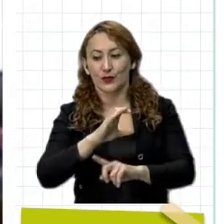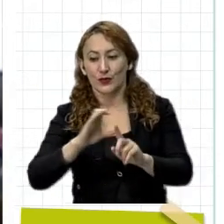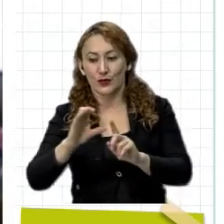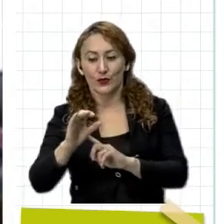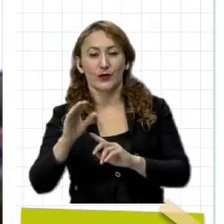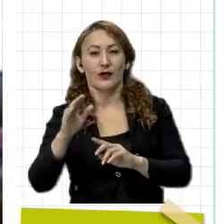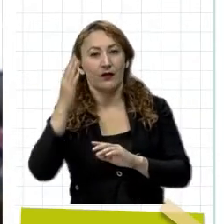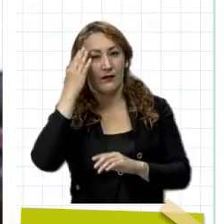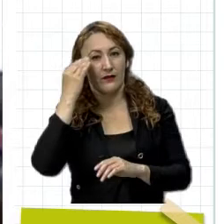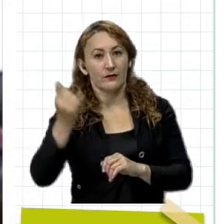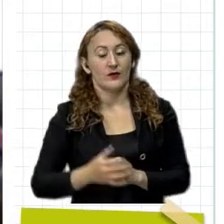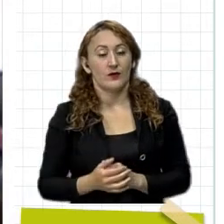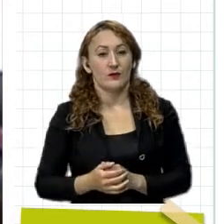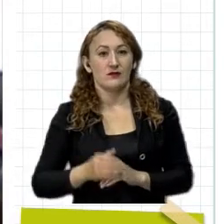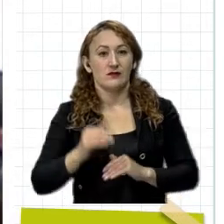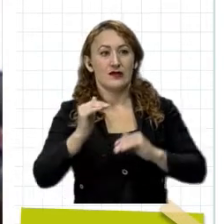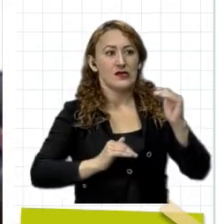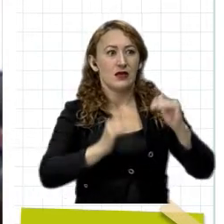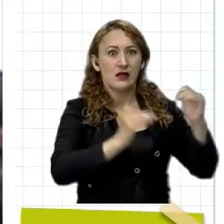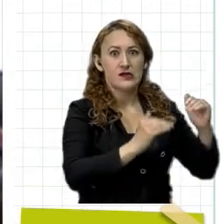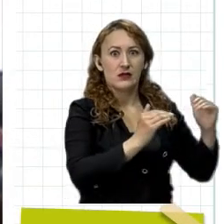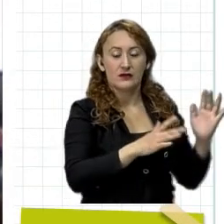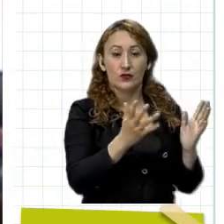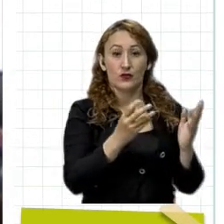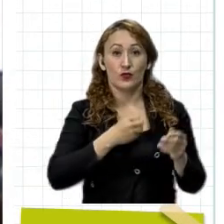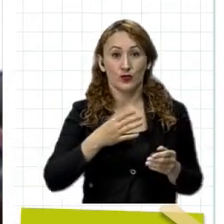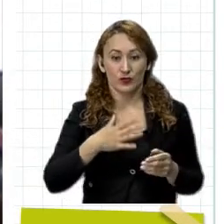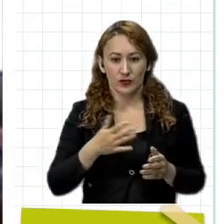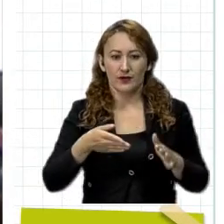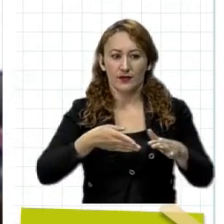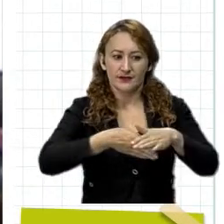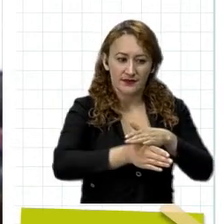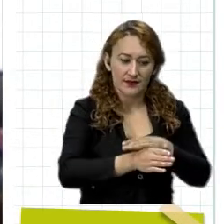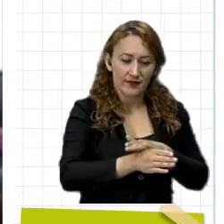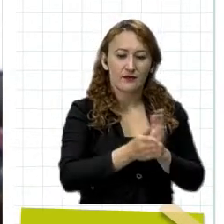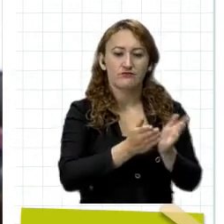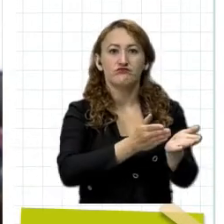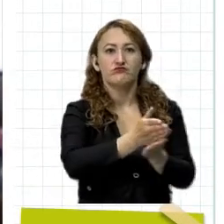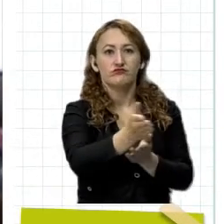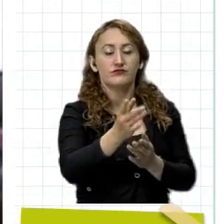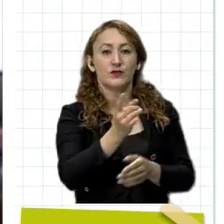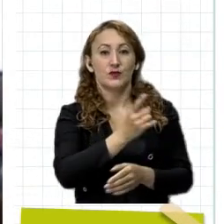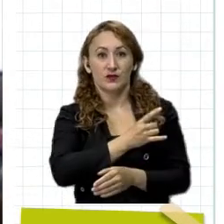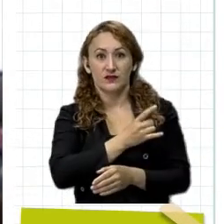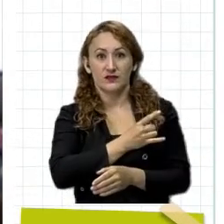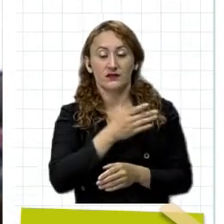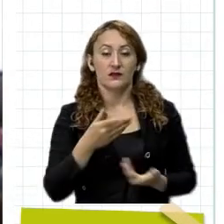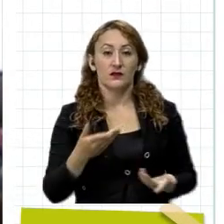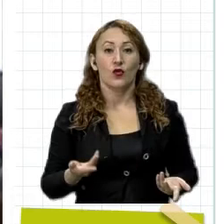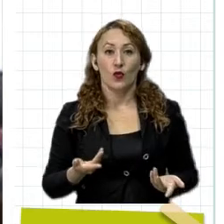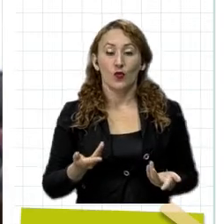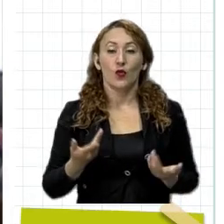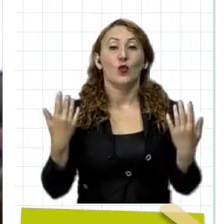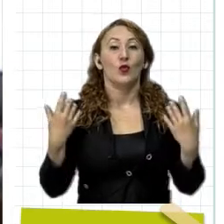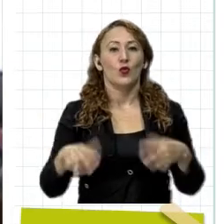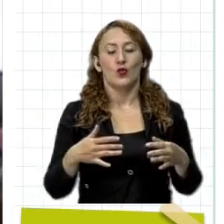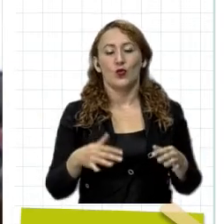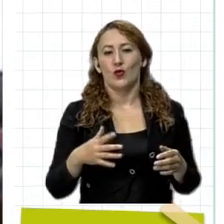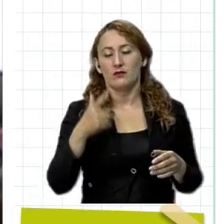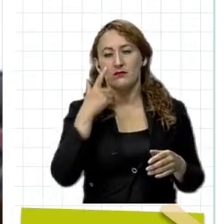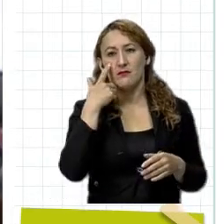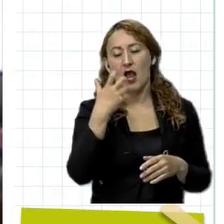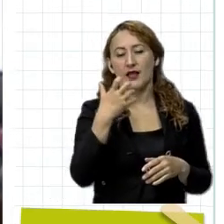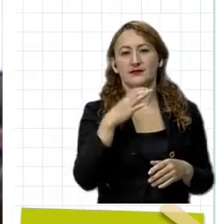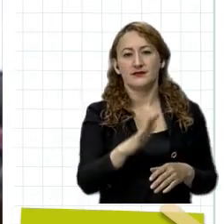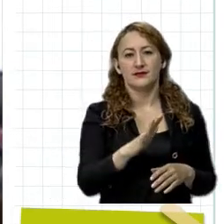La desigualdad de oportunidades para acceder y para permanecer en las instituciones de educación superior es un rasgo